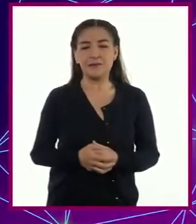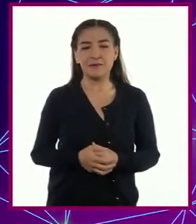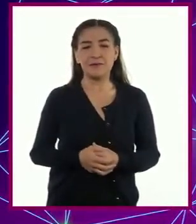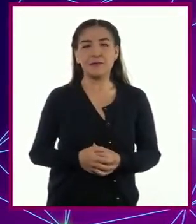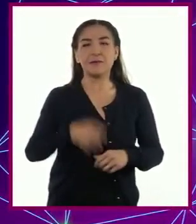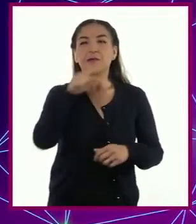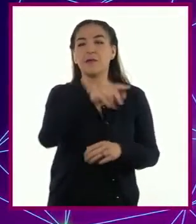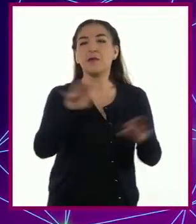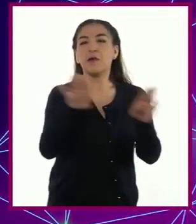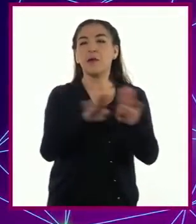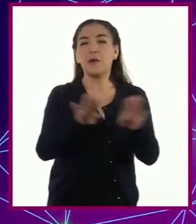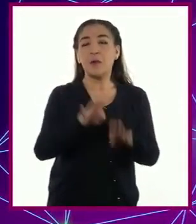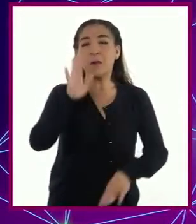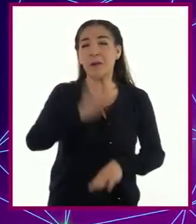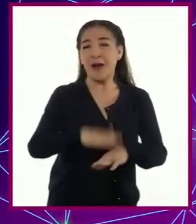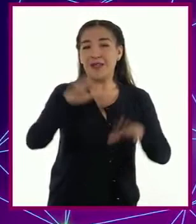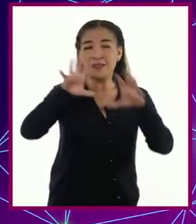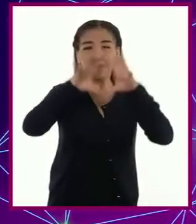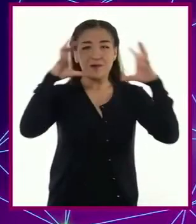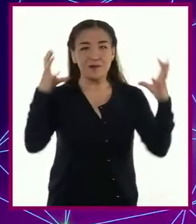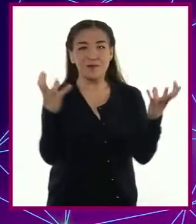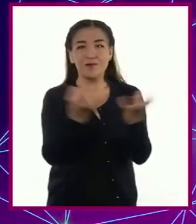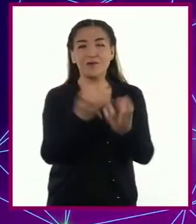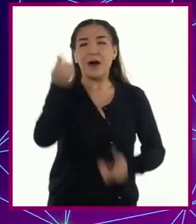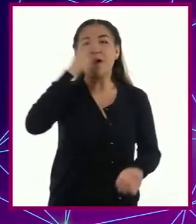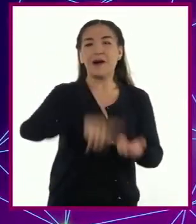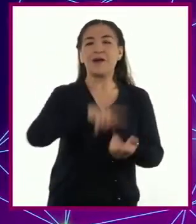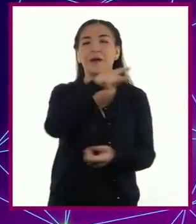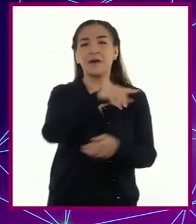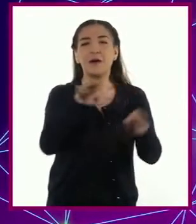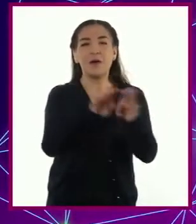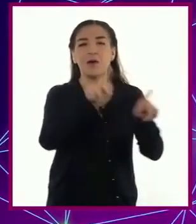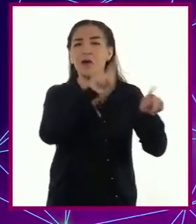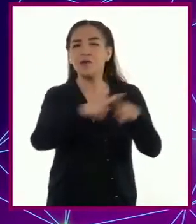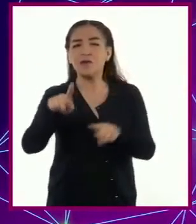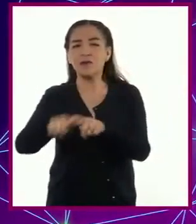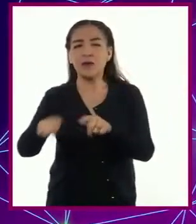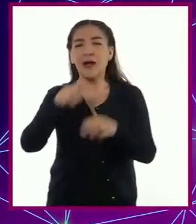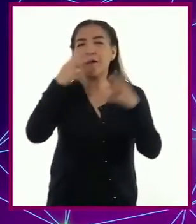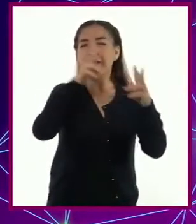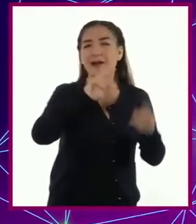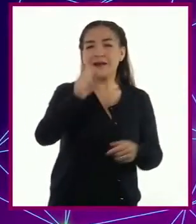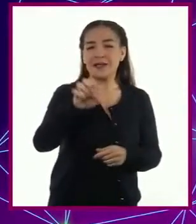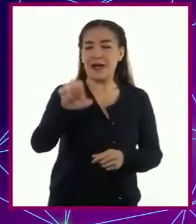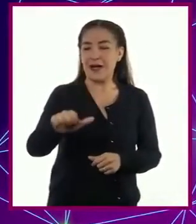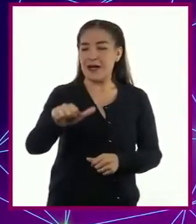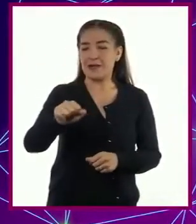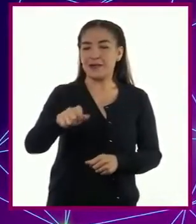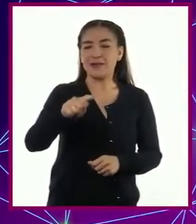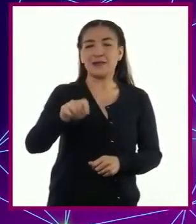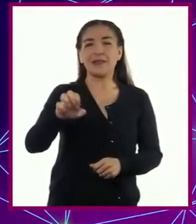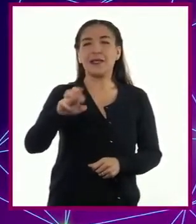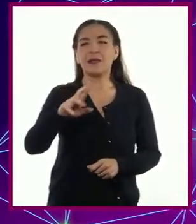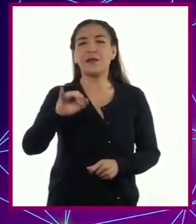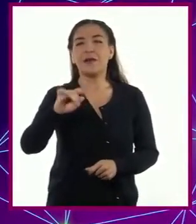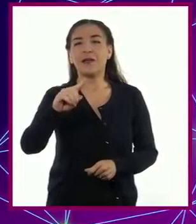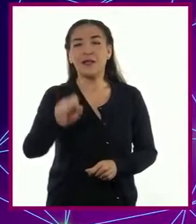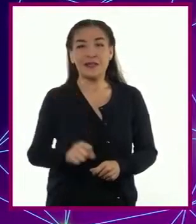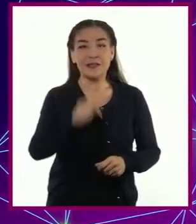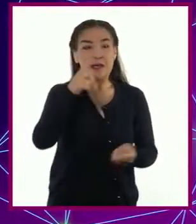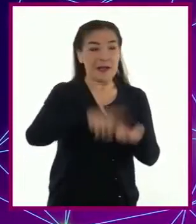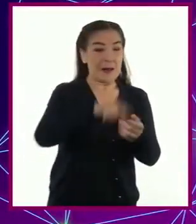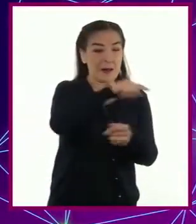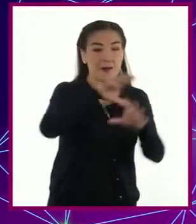hasta entonces como el mayor cuerpo celeste del cinturón de asteroides entre las órbitas de Marte y